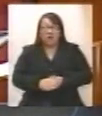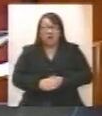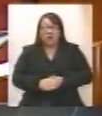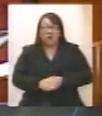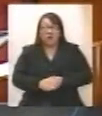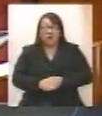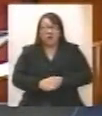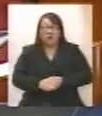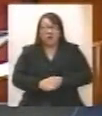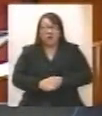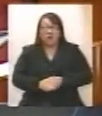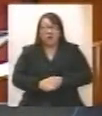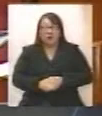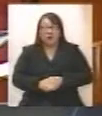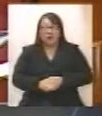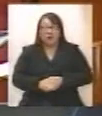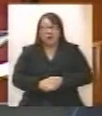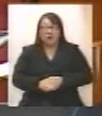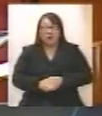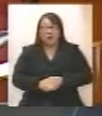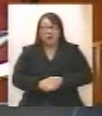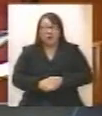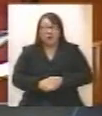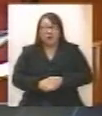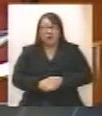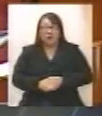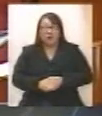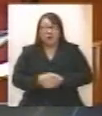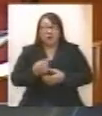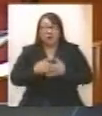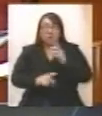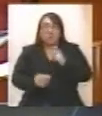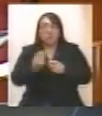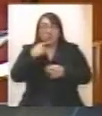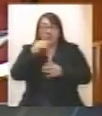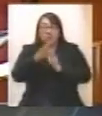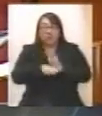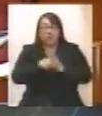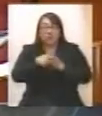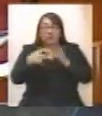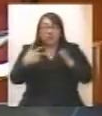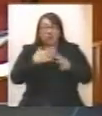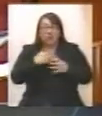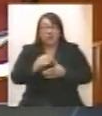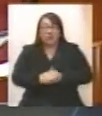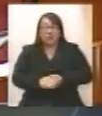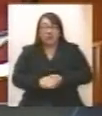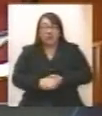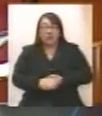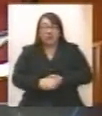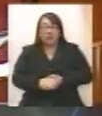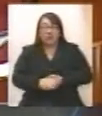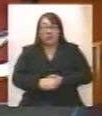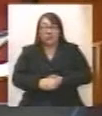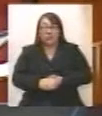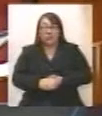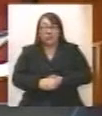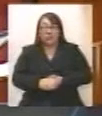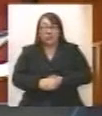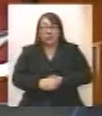criminales o infracciones realizadas por adolescentes menores de 18 años. Por ello,